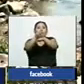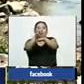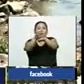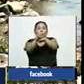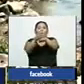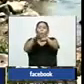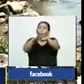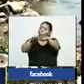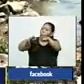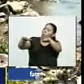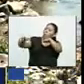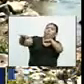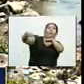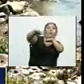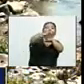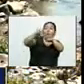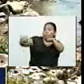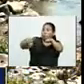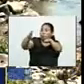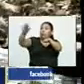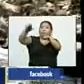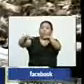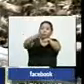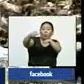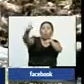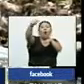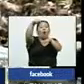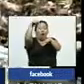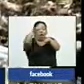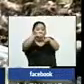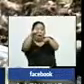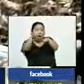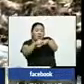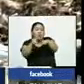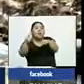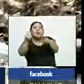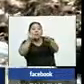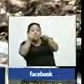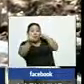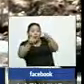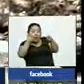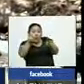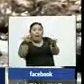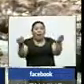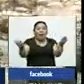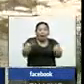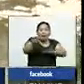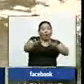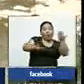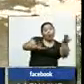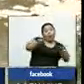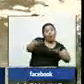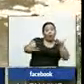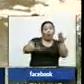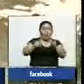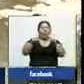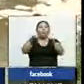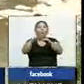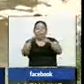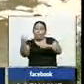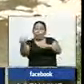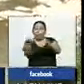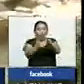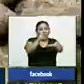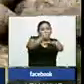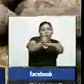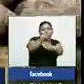cientos de manzanas de bosque. Esta zona está siendo amenazada por el auge del turismo con surgimientos de negocios turísticos, asentamientos humanos,